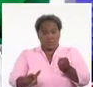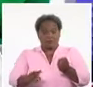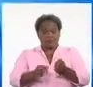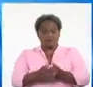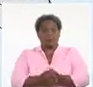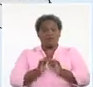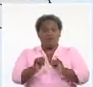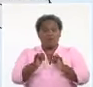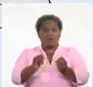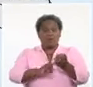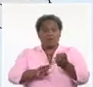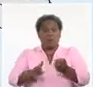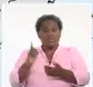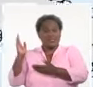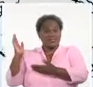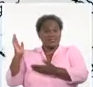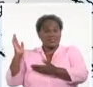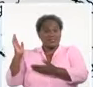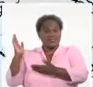Ahí tenemos la complejidad.